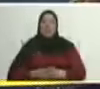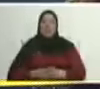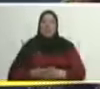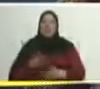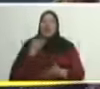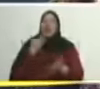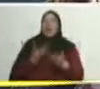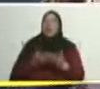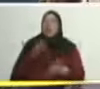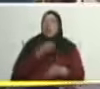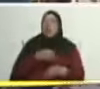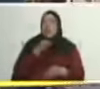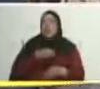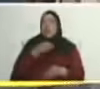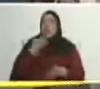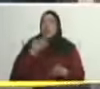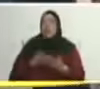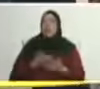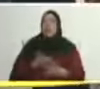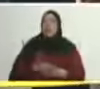Gracias, señor presidente.